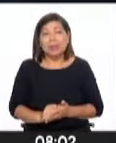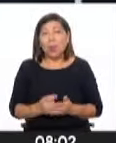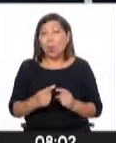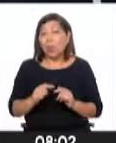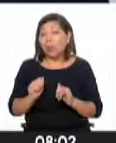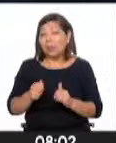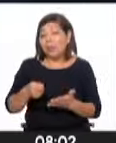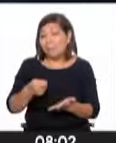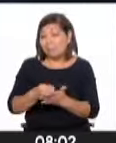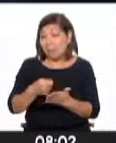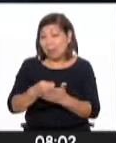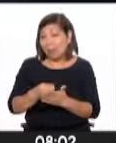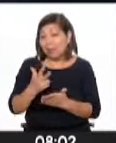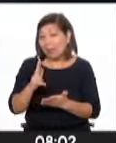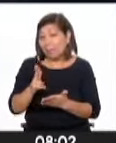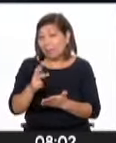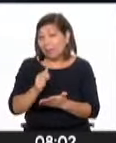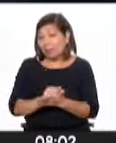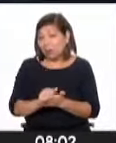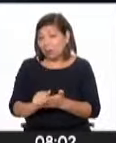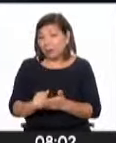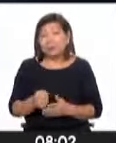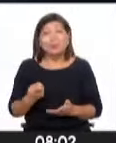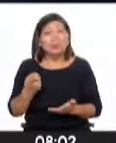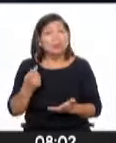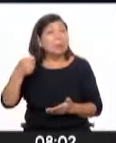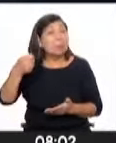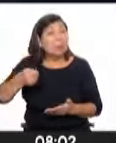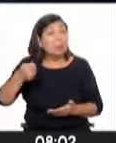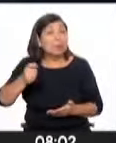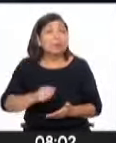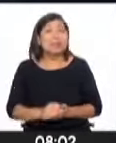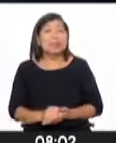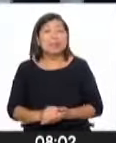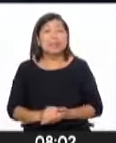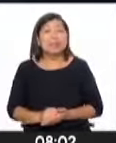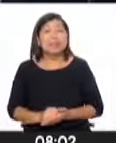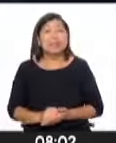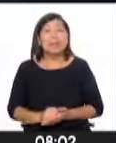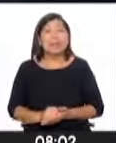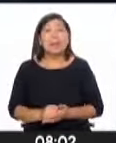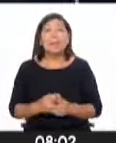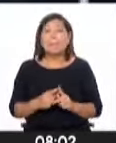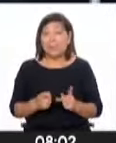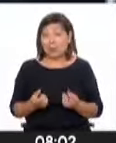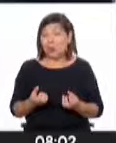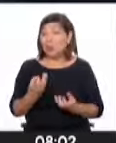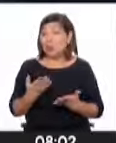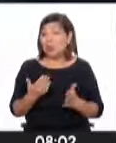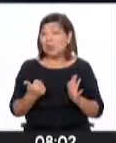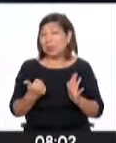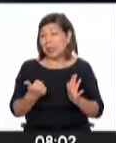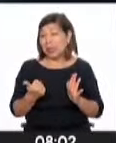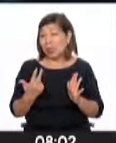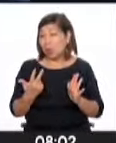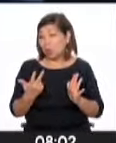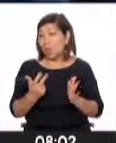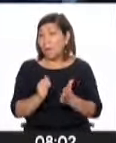dejé de pagar, ahora es 3.000 soles por los intereses, moratorios, compensatorios que se generan. Pero en muchos casos, después de